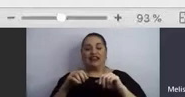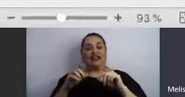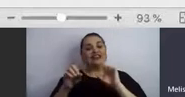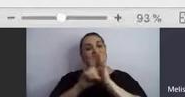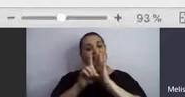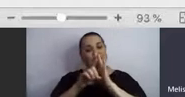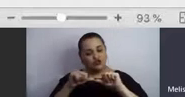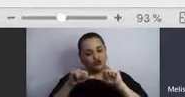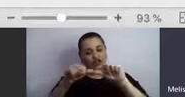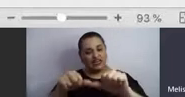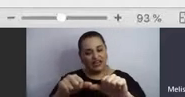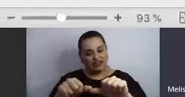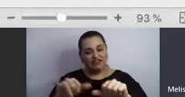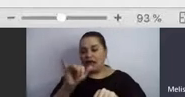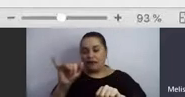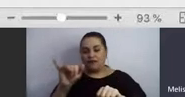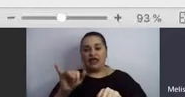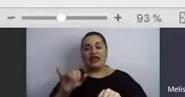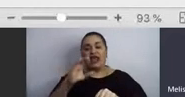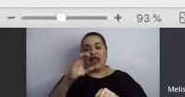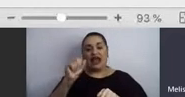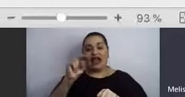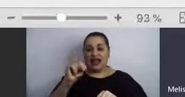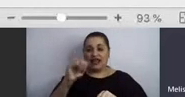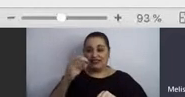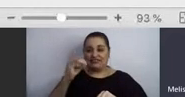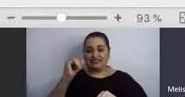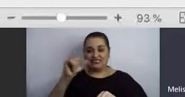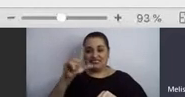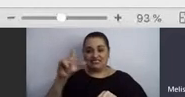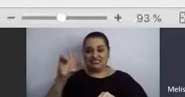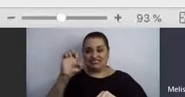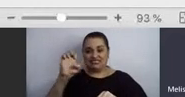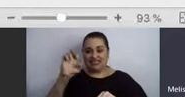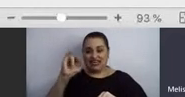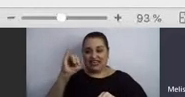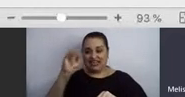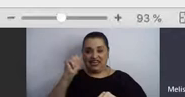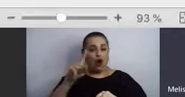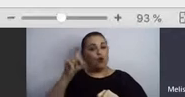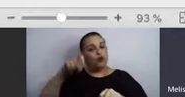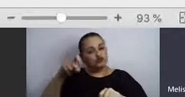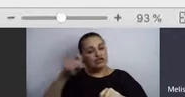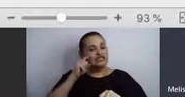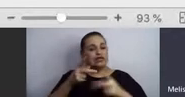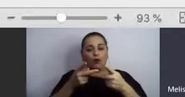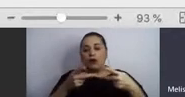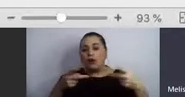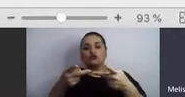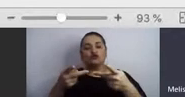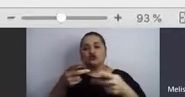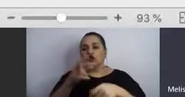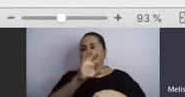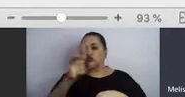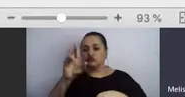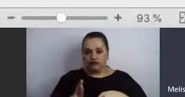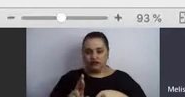que también está conectada, doña Patricia Ugalde. ¿Cuándo se requiere una posición de Costa Rica, verdad? También,